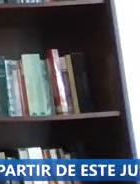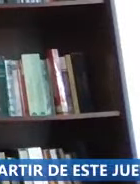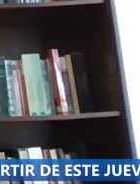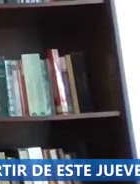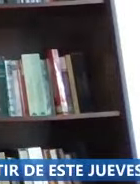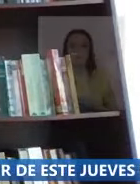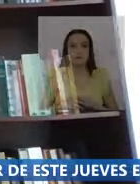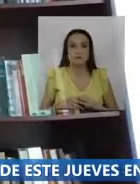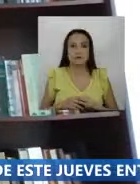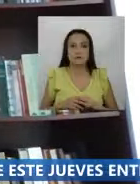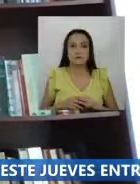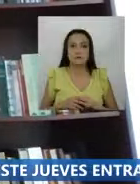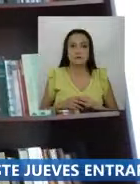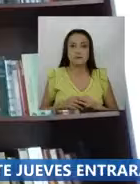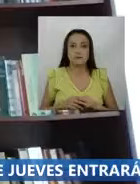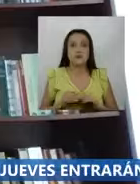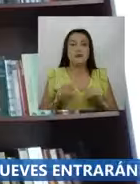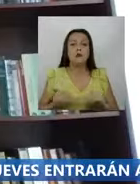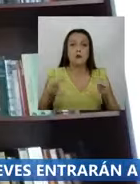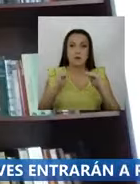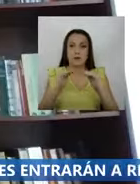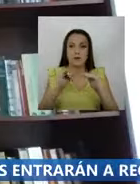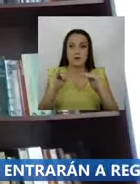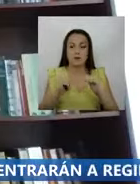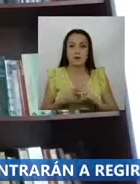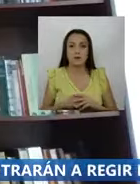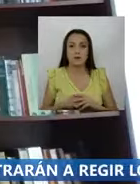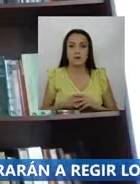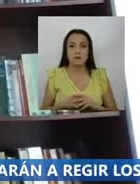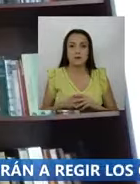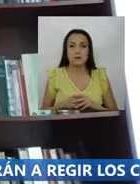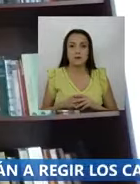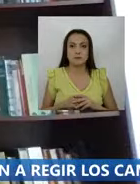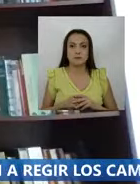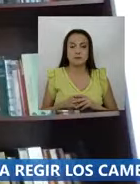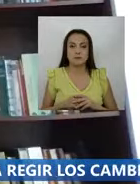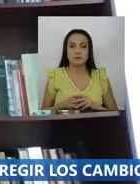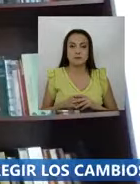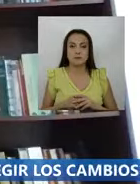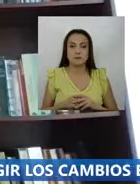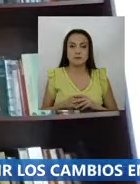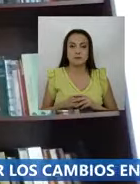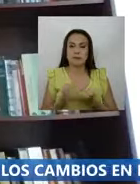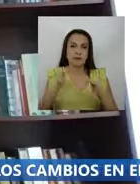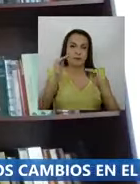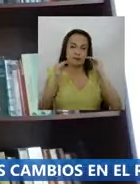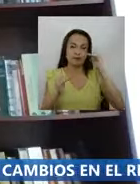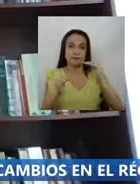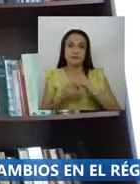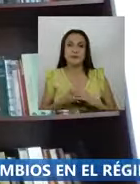digamos, a esa igualdad las están dejando fuera. Es una cuestión desproporcionada. Y por